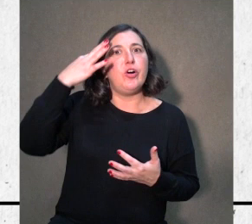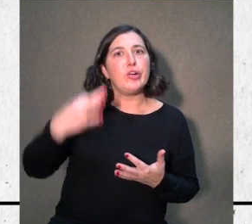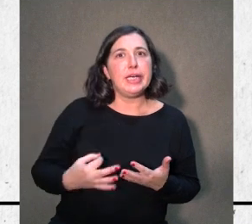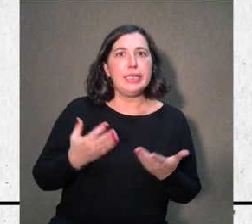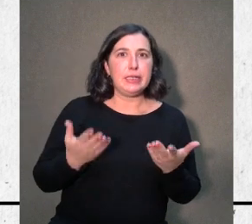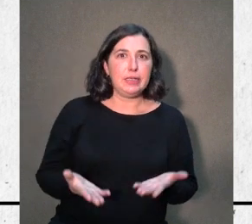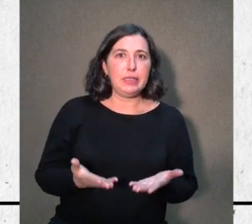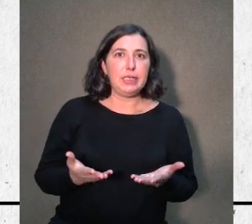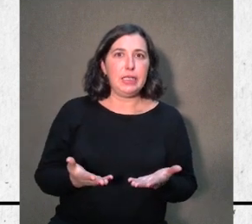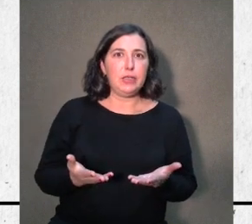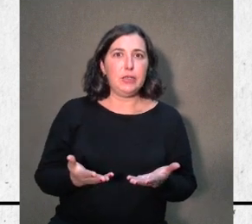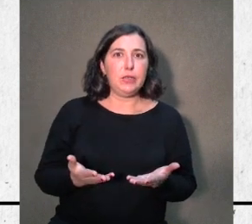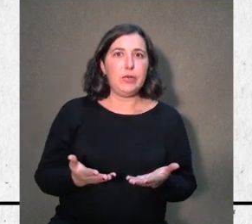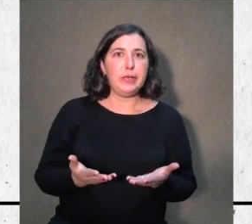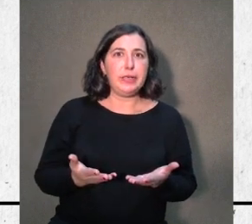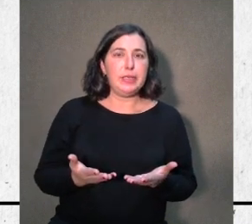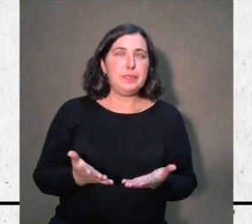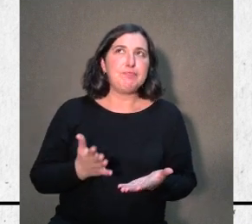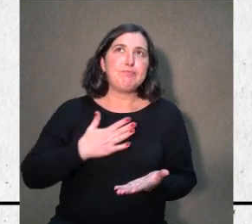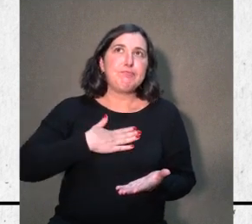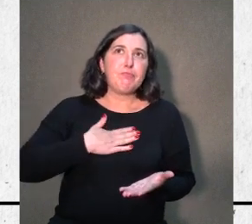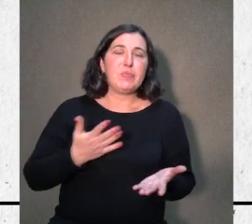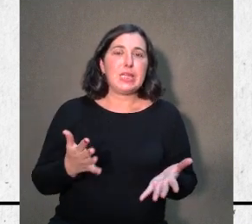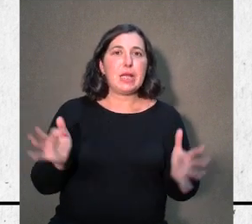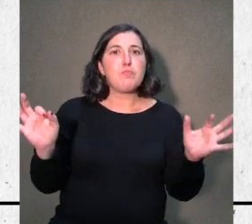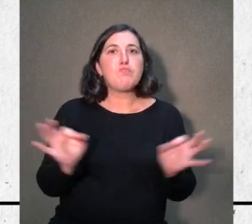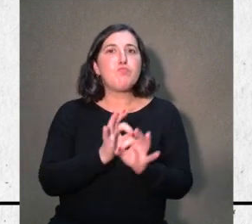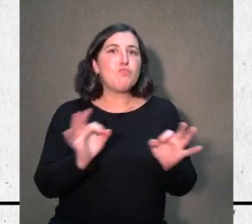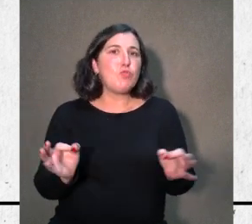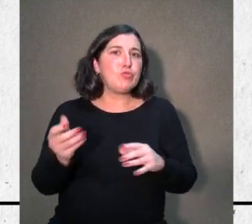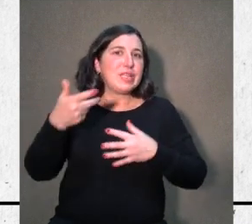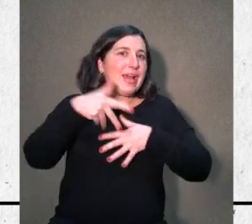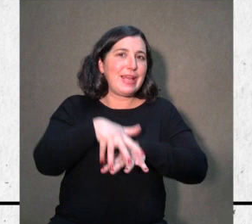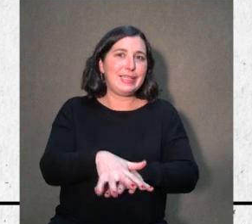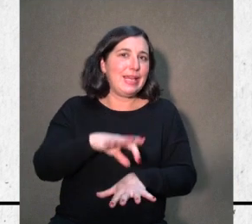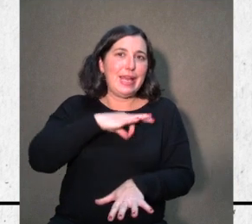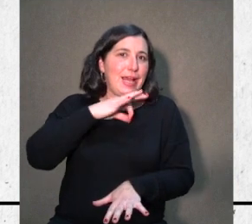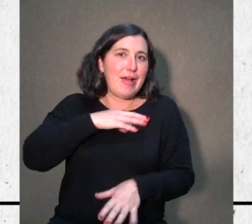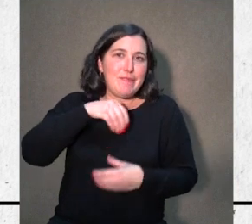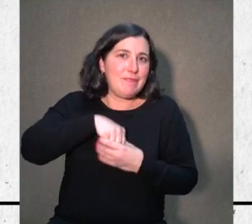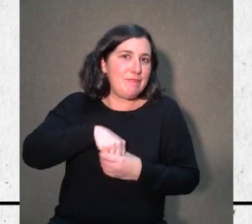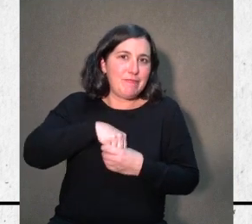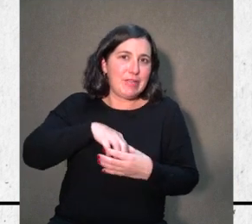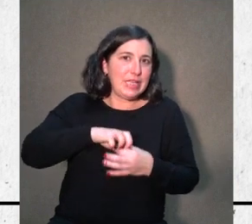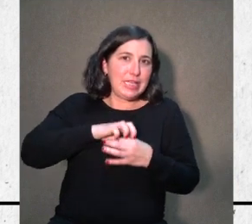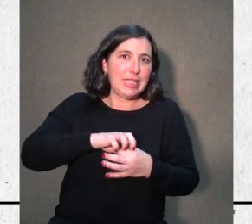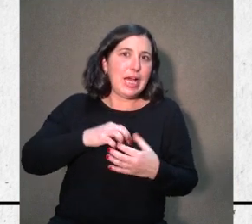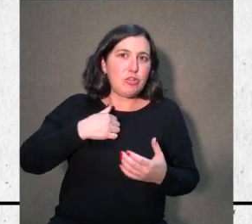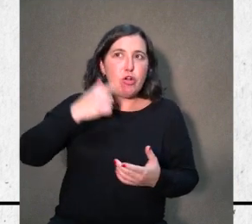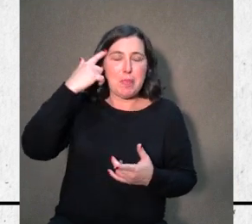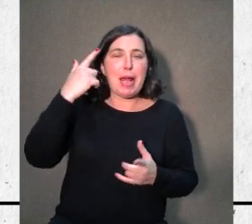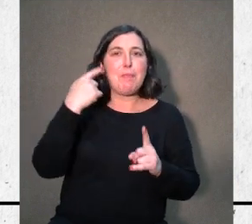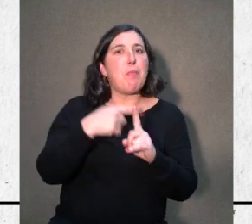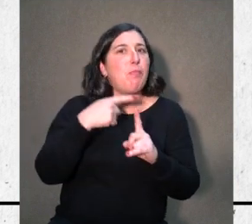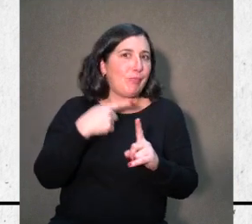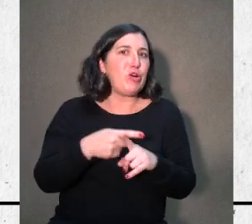Yo creo que el que la música sea parte de mi vida, creo que tengo que ponerle un